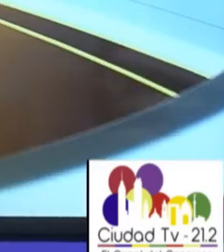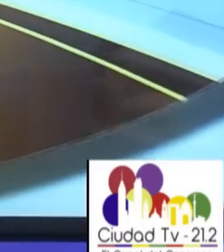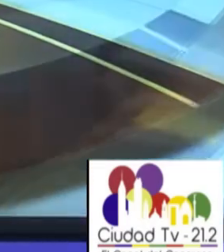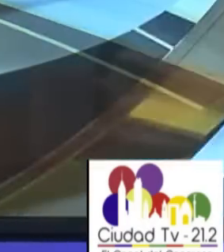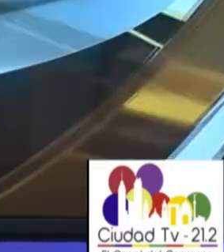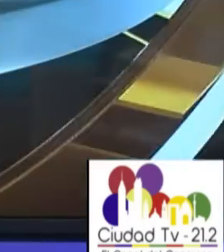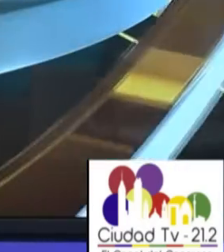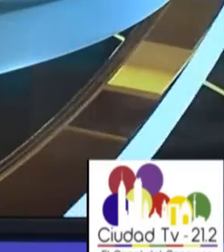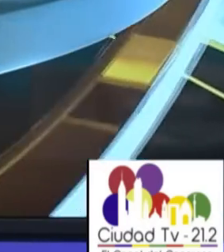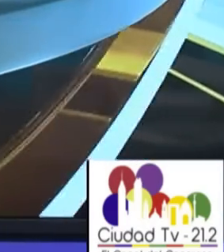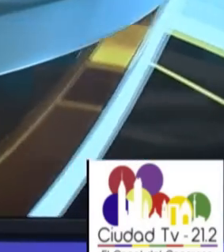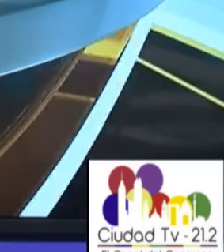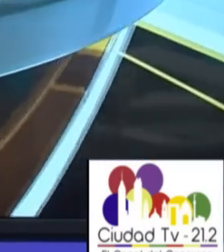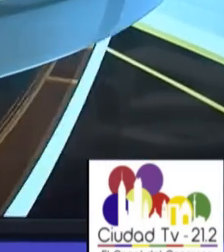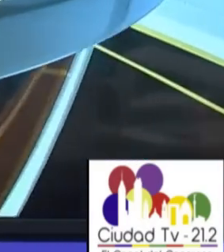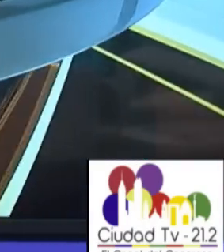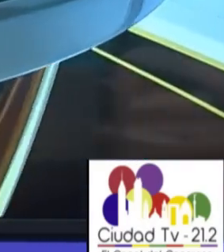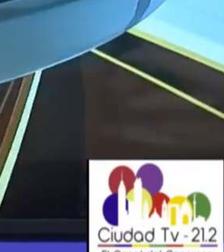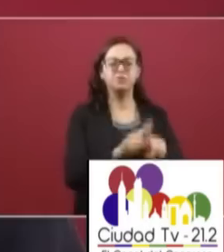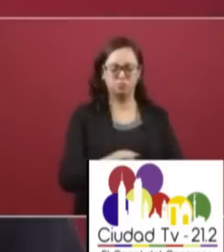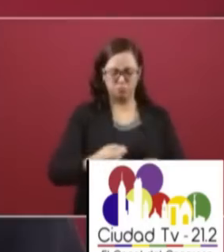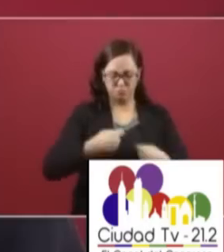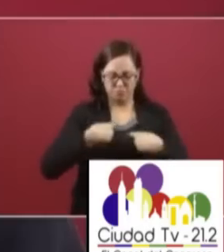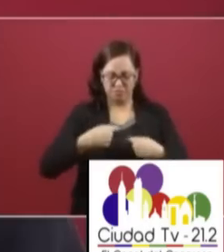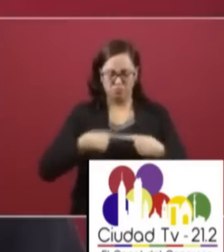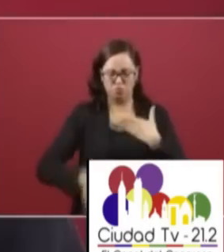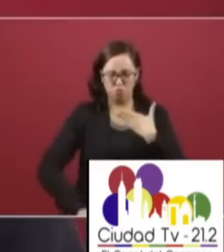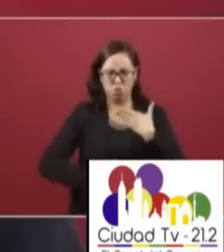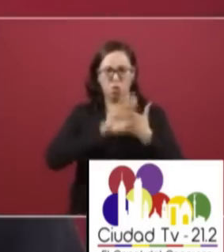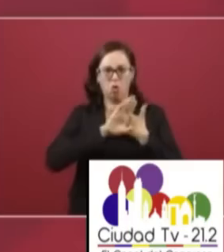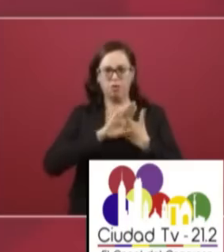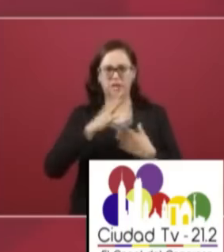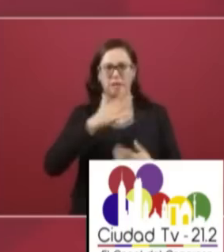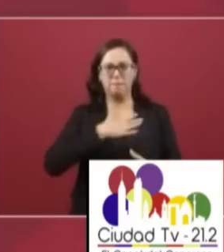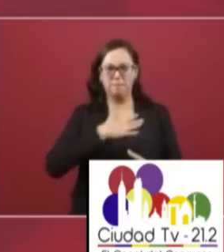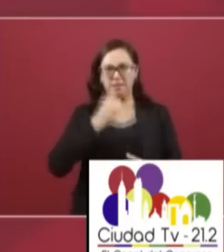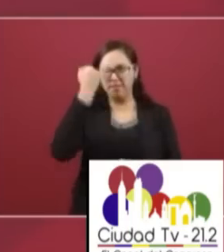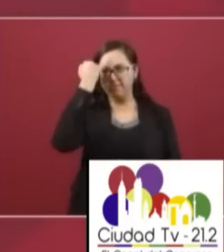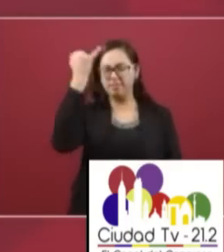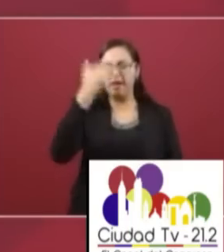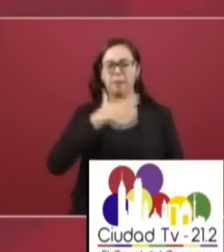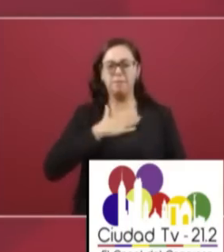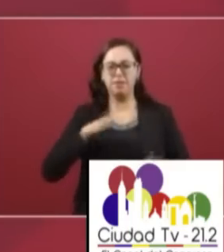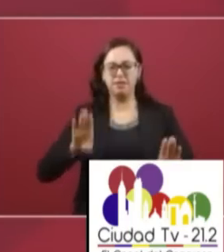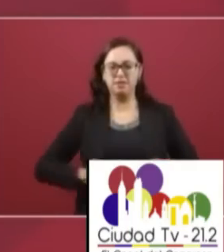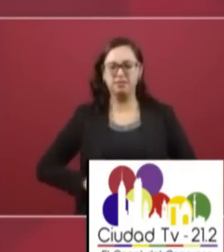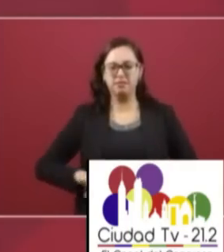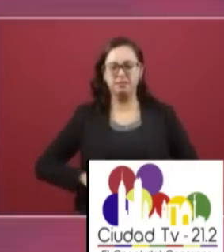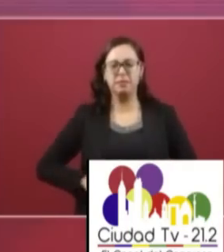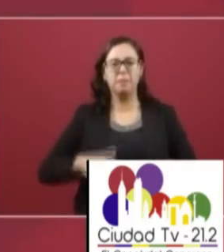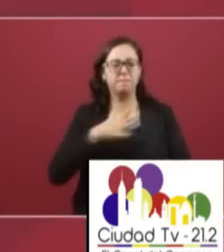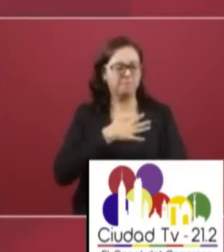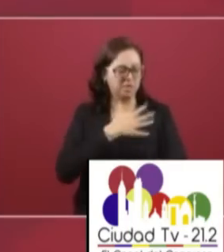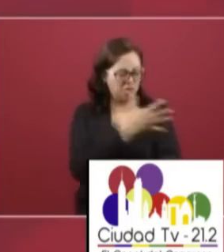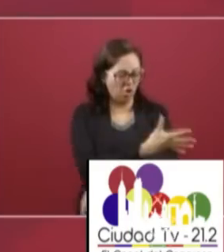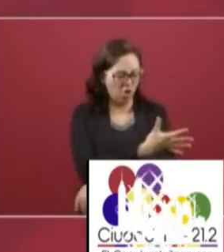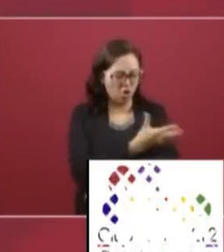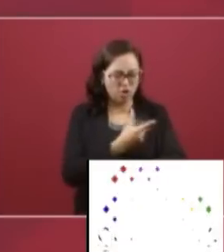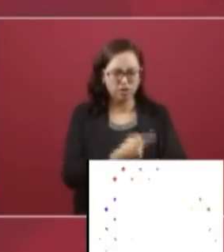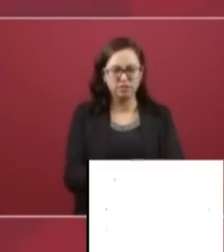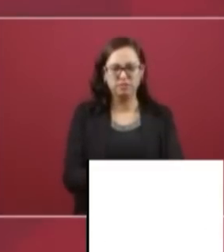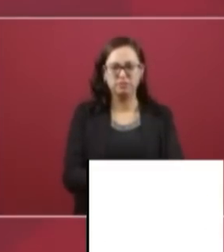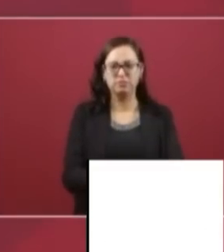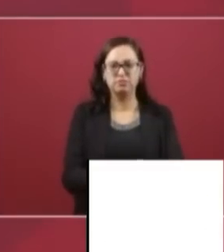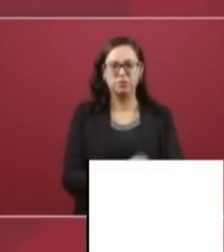Además, el primer mandatario reiteró su compromiso de no modificar el marco legal para el funcionamiento de los bancos, aunque aclaró que está de acuerdo en que haya